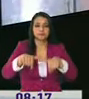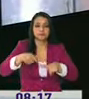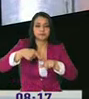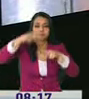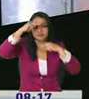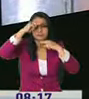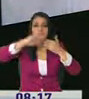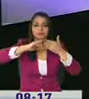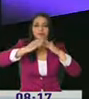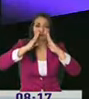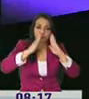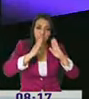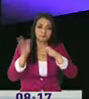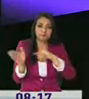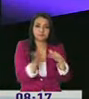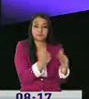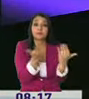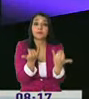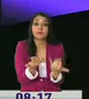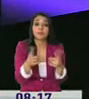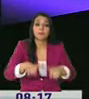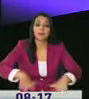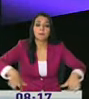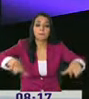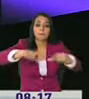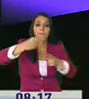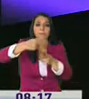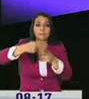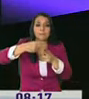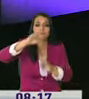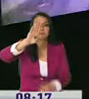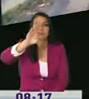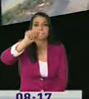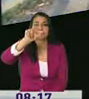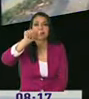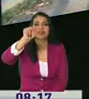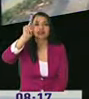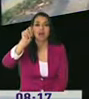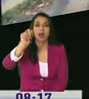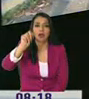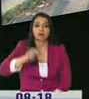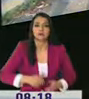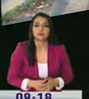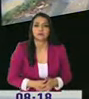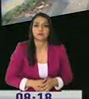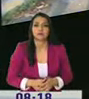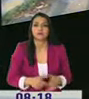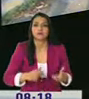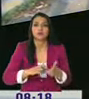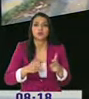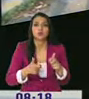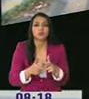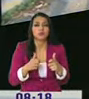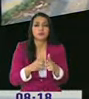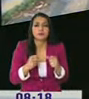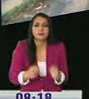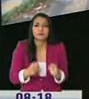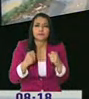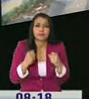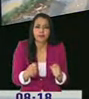de la comunidad. Vamos ahora al Batán Alto, Andrea Orbe está allá. Andreita, hay problemas de inseguridad, los vecinos